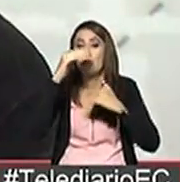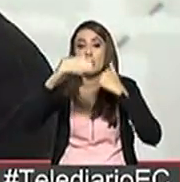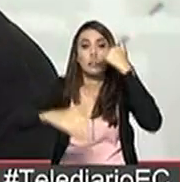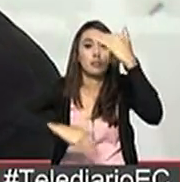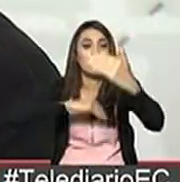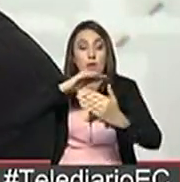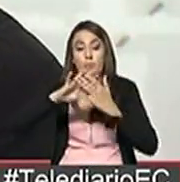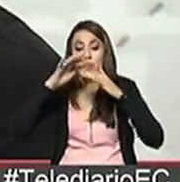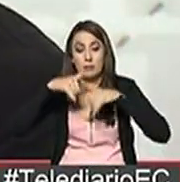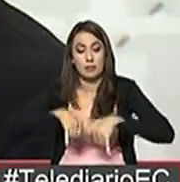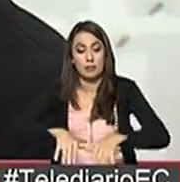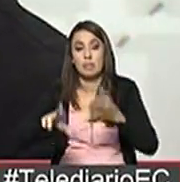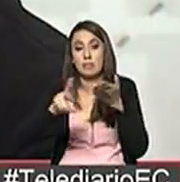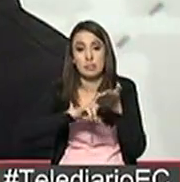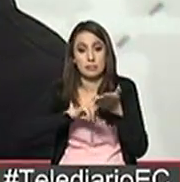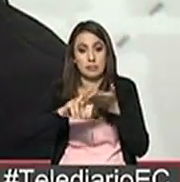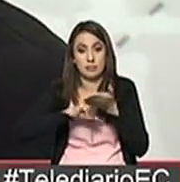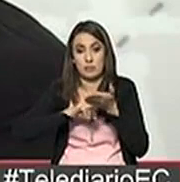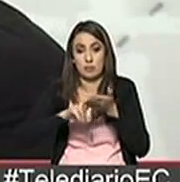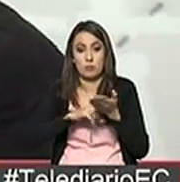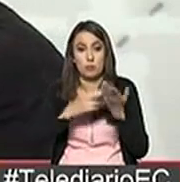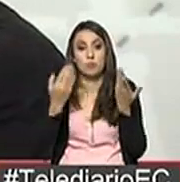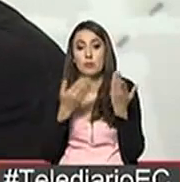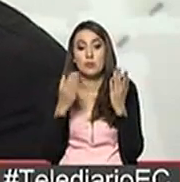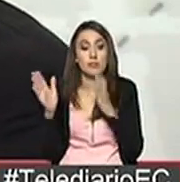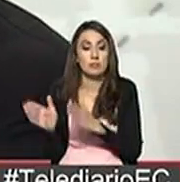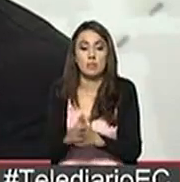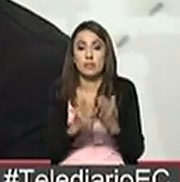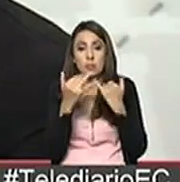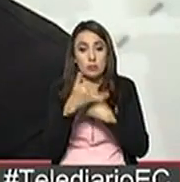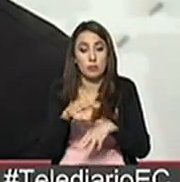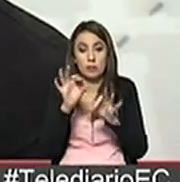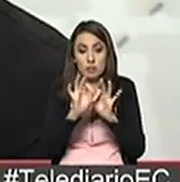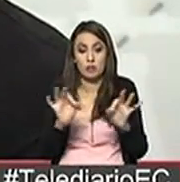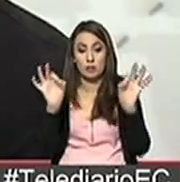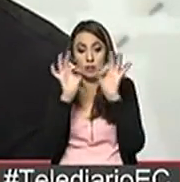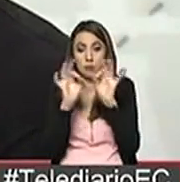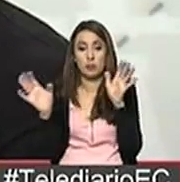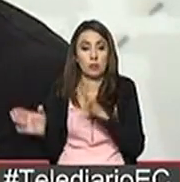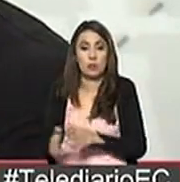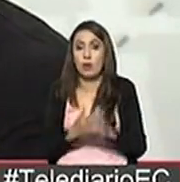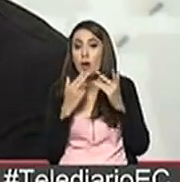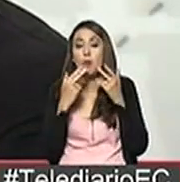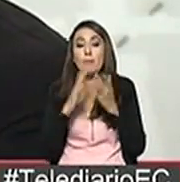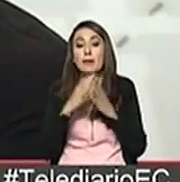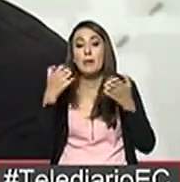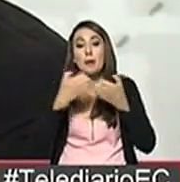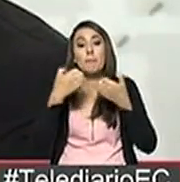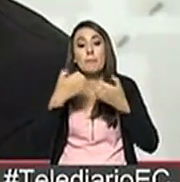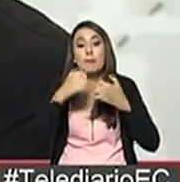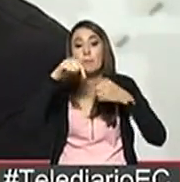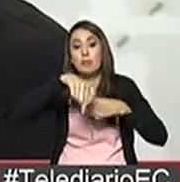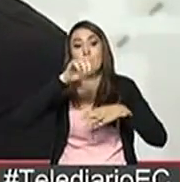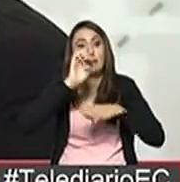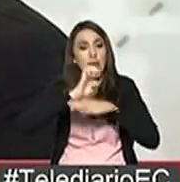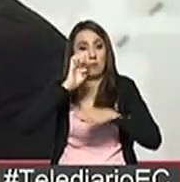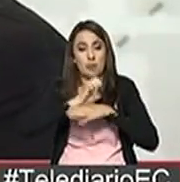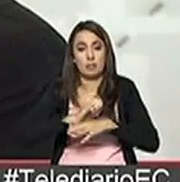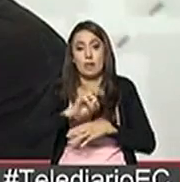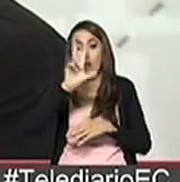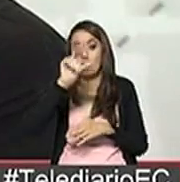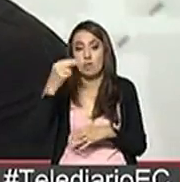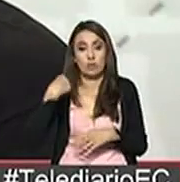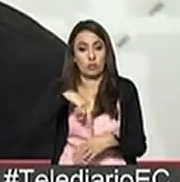ocasiones que nos hemos reunido es que ellos nos pueden dar crédito, otorgar créditos, pero solo si producimos con materia prima local. Uh-huh. El problema es que